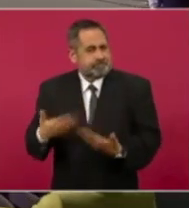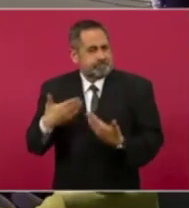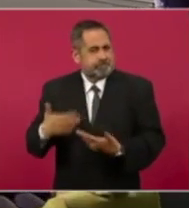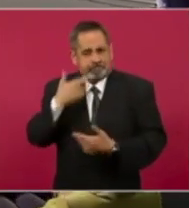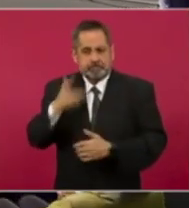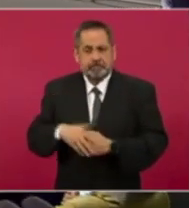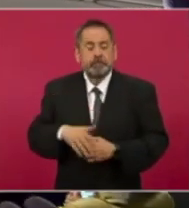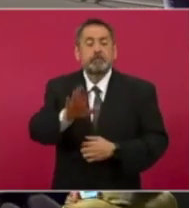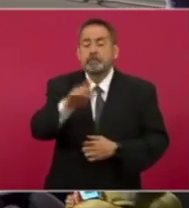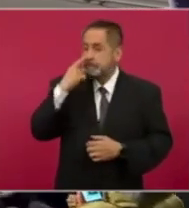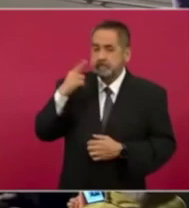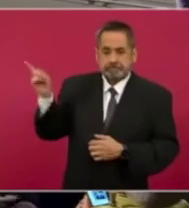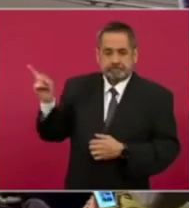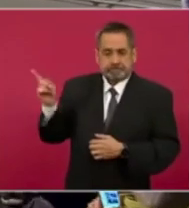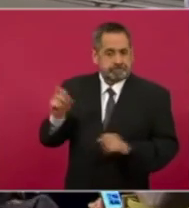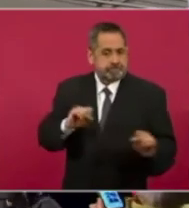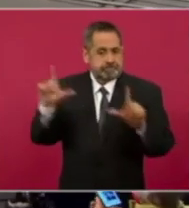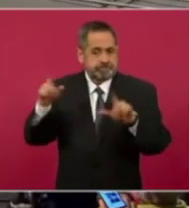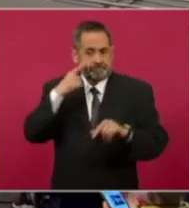¿Esta es la bolsa?